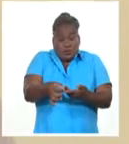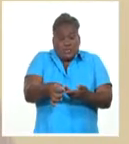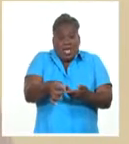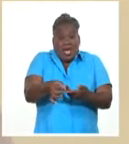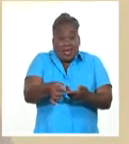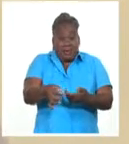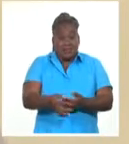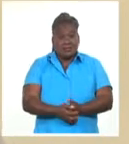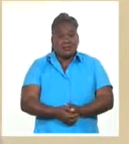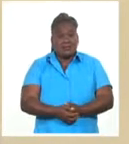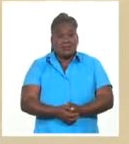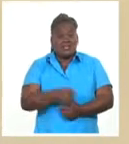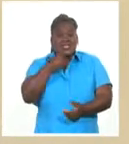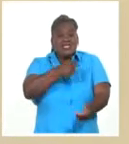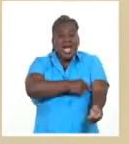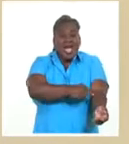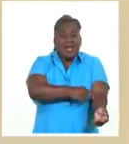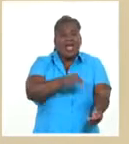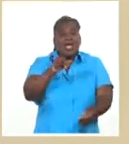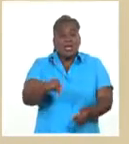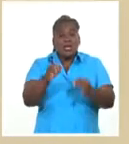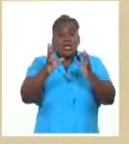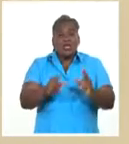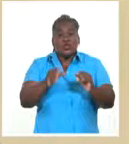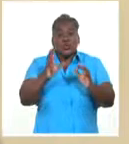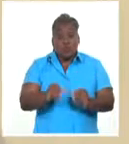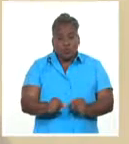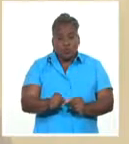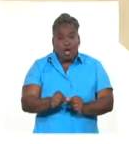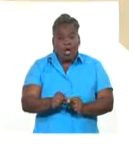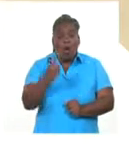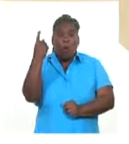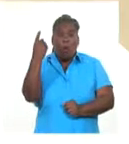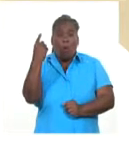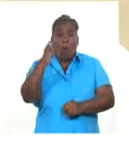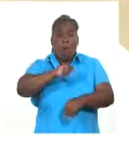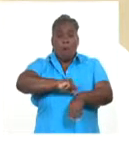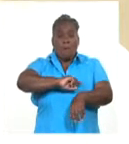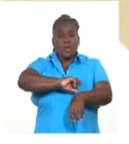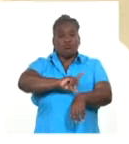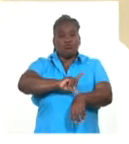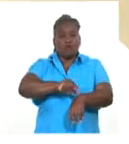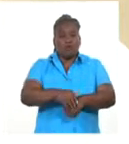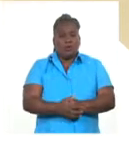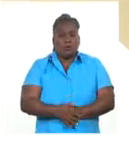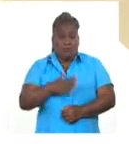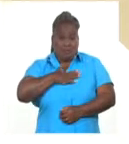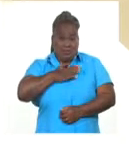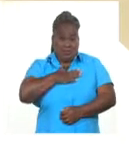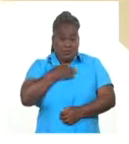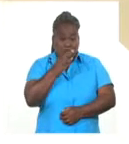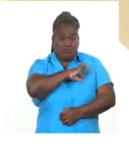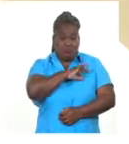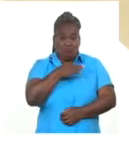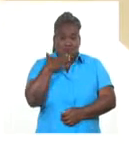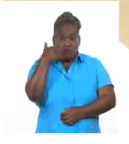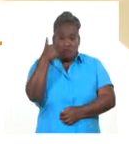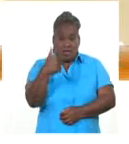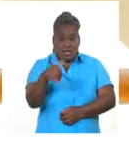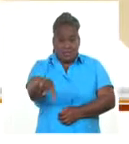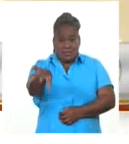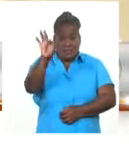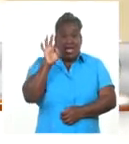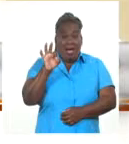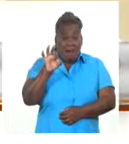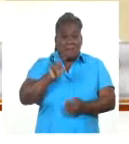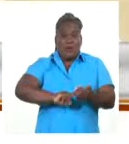capilar y el resultado se obtiene en menos de un minuto. Para nosotros ha sido una satisfacción que se haya elegido la provincia de